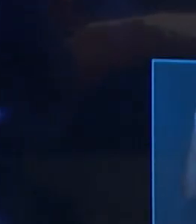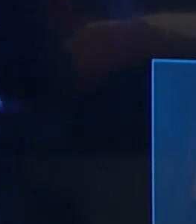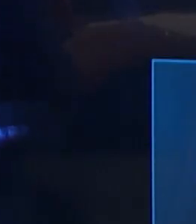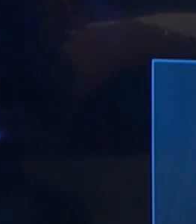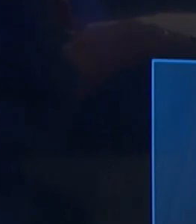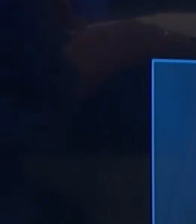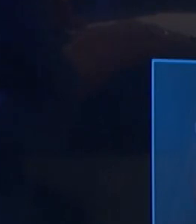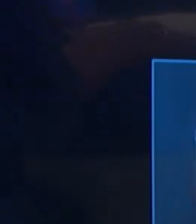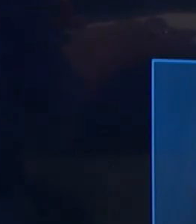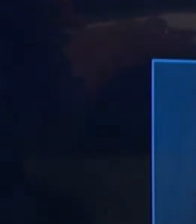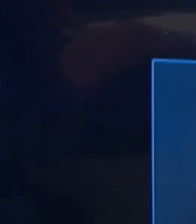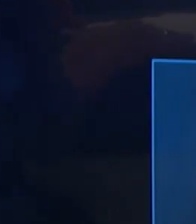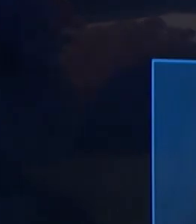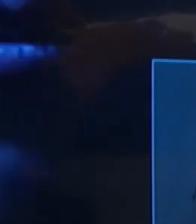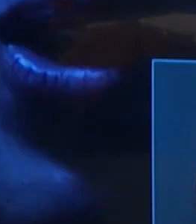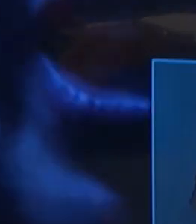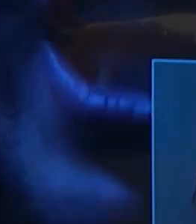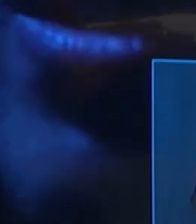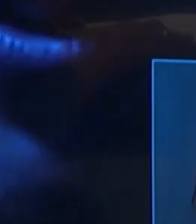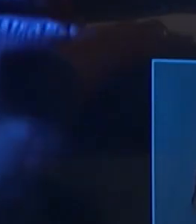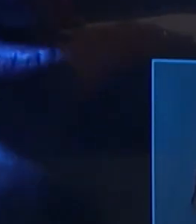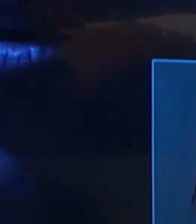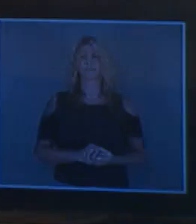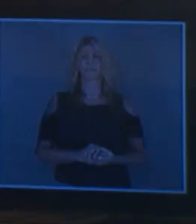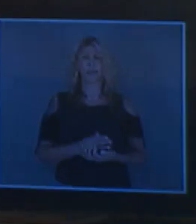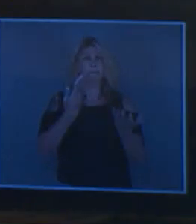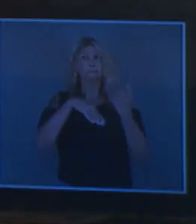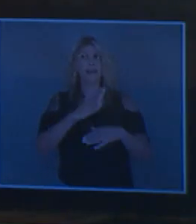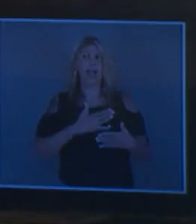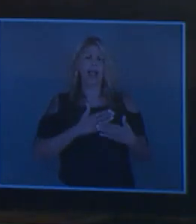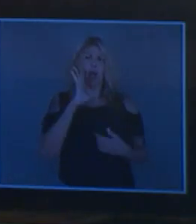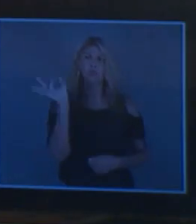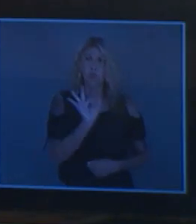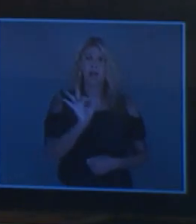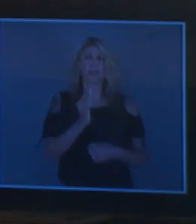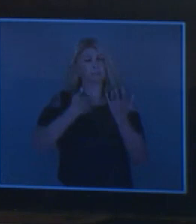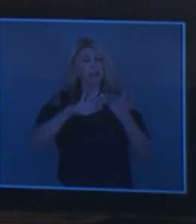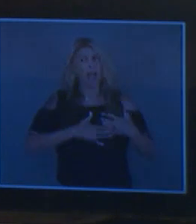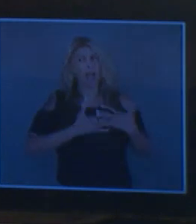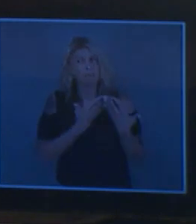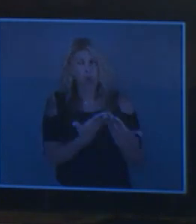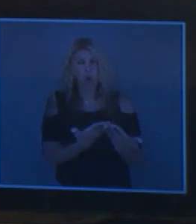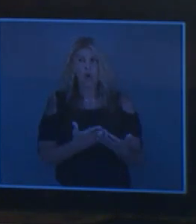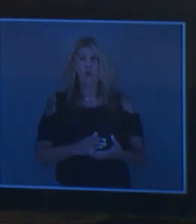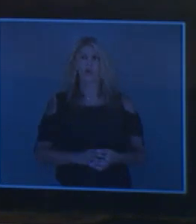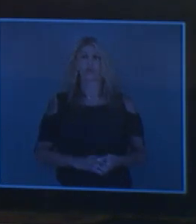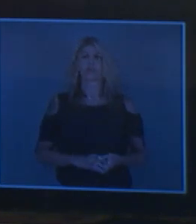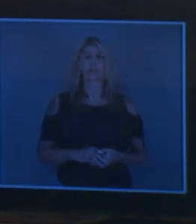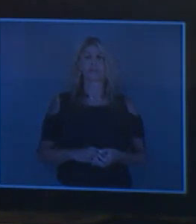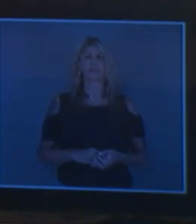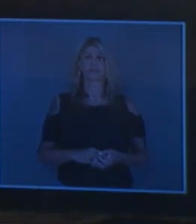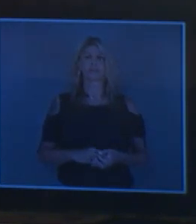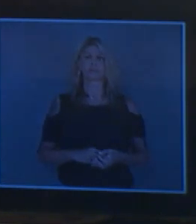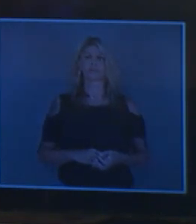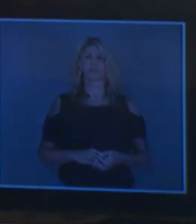hayas estado para que esas personas que se quieran acercar cómo te ubican estamos en las redes estamos tras voice uruguay niñez adolescencia